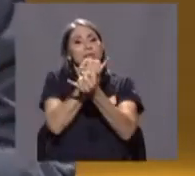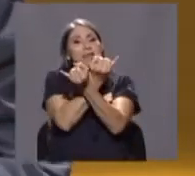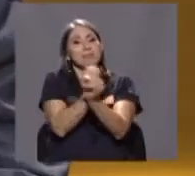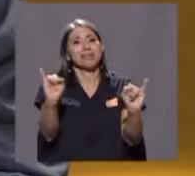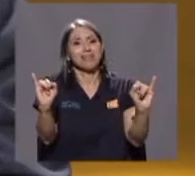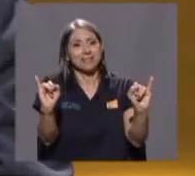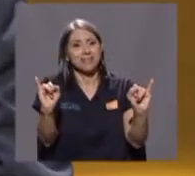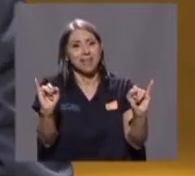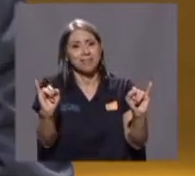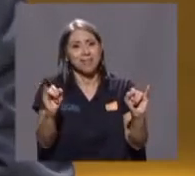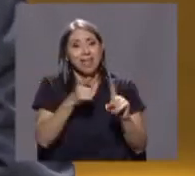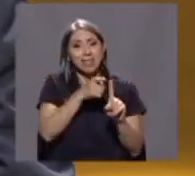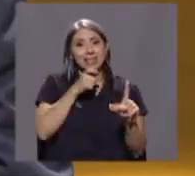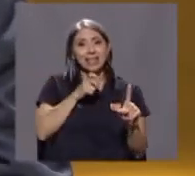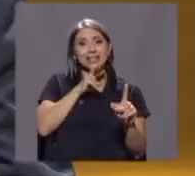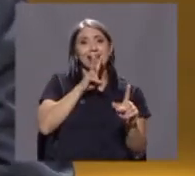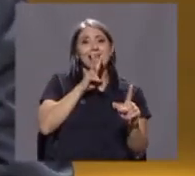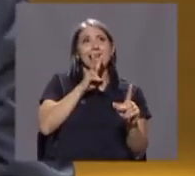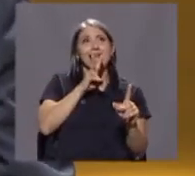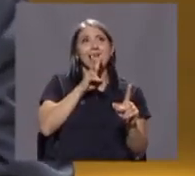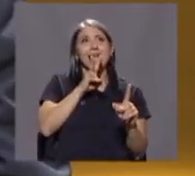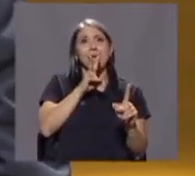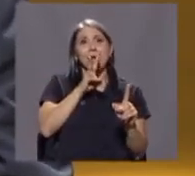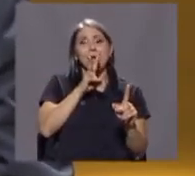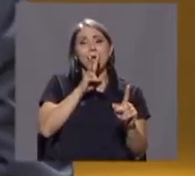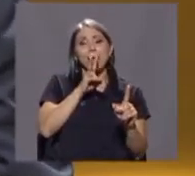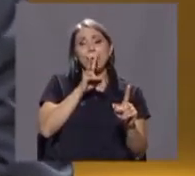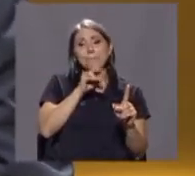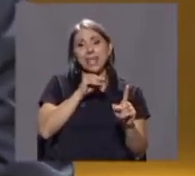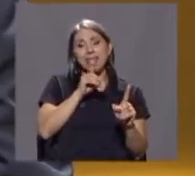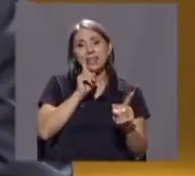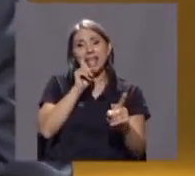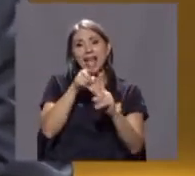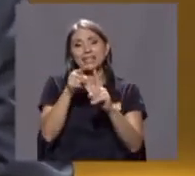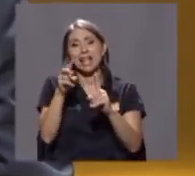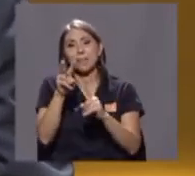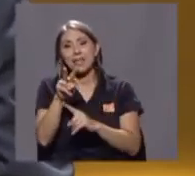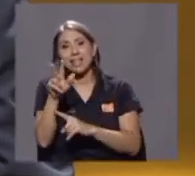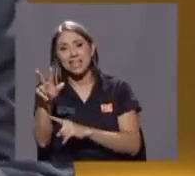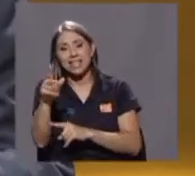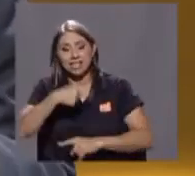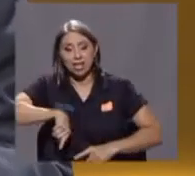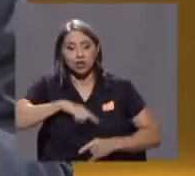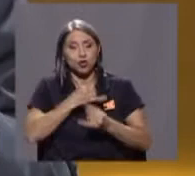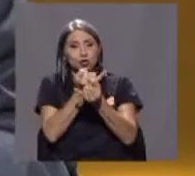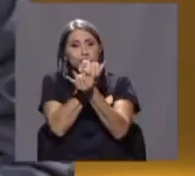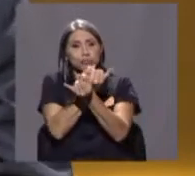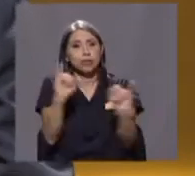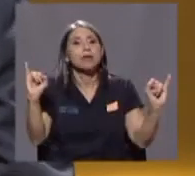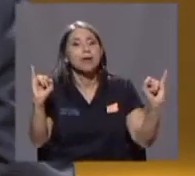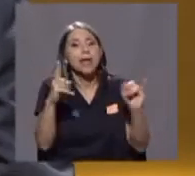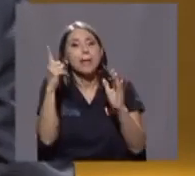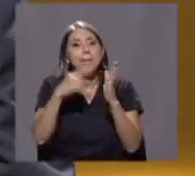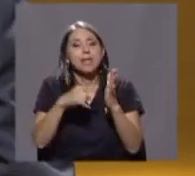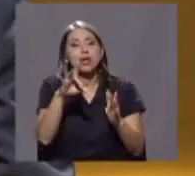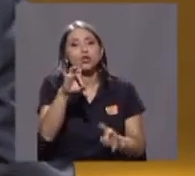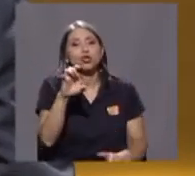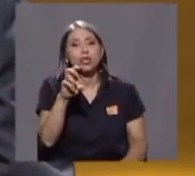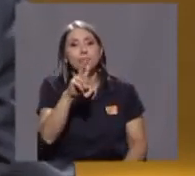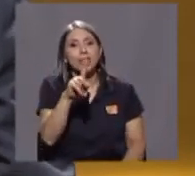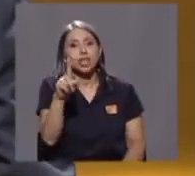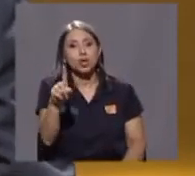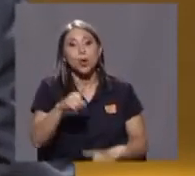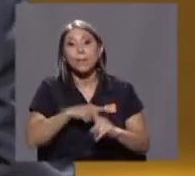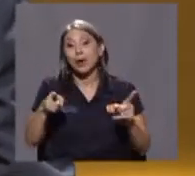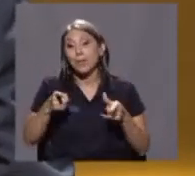del 20 al 23 y nosotros nos independizamos en el 21. Entonces, sin embargo, el primer estatuto político de